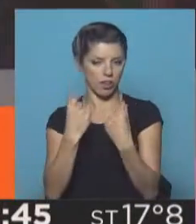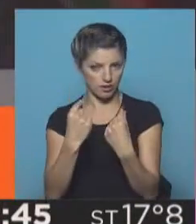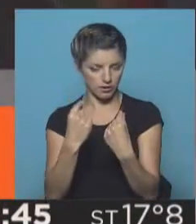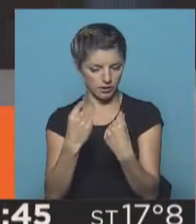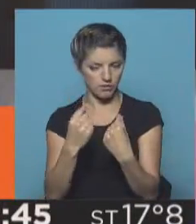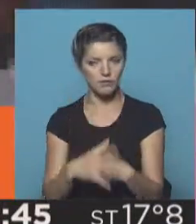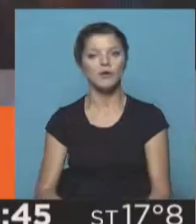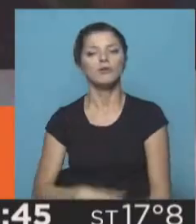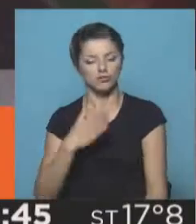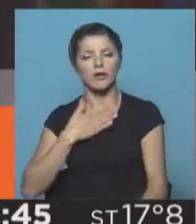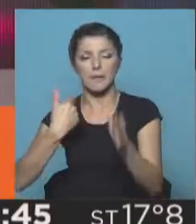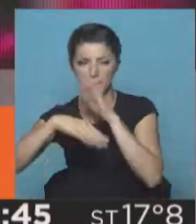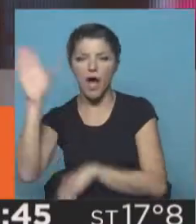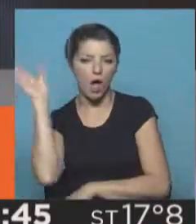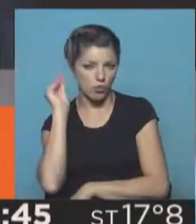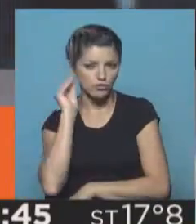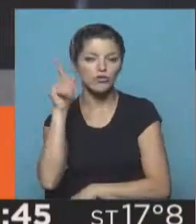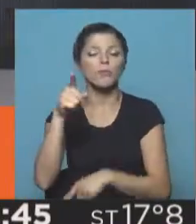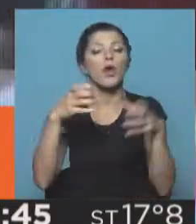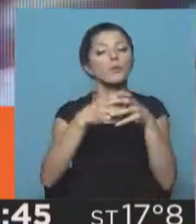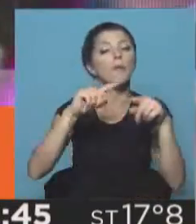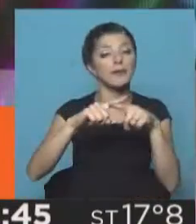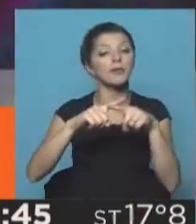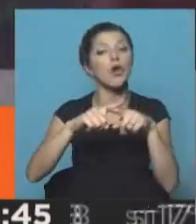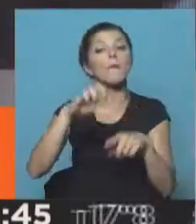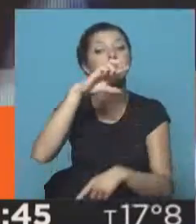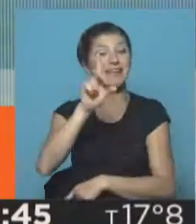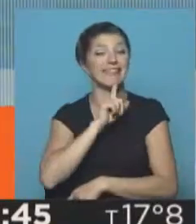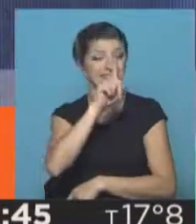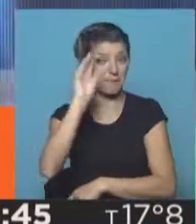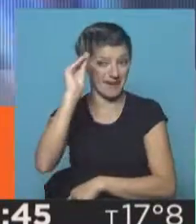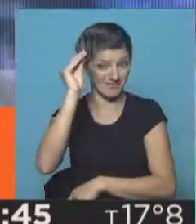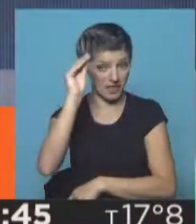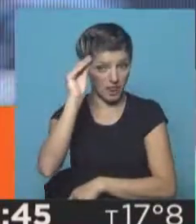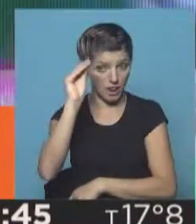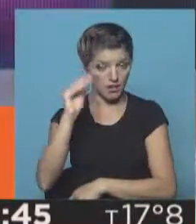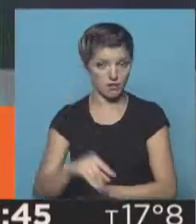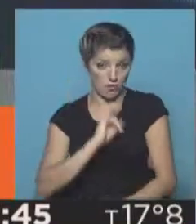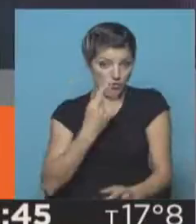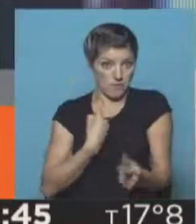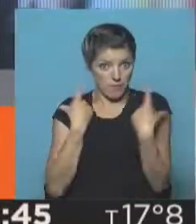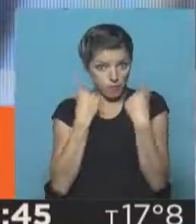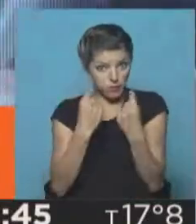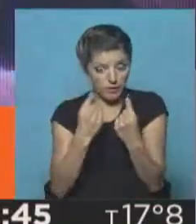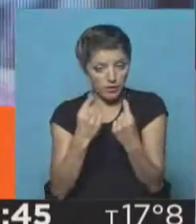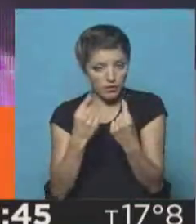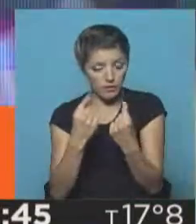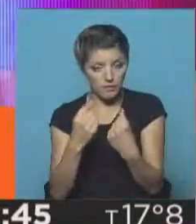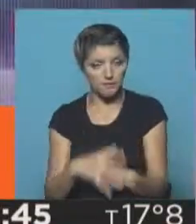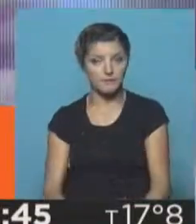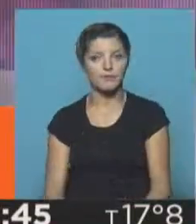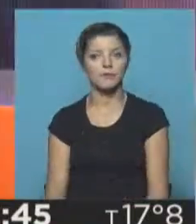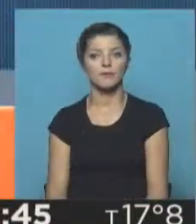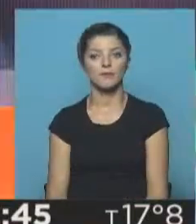más he escuchado es la que hace el PT hacia sí mismo, un partido muy sólido, y hacen